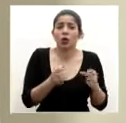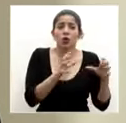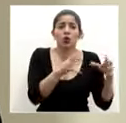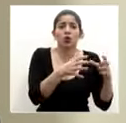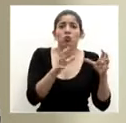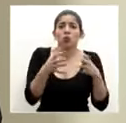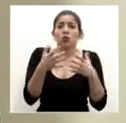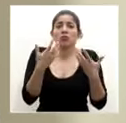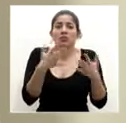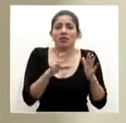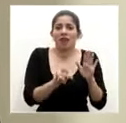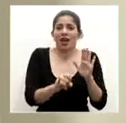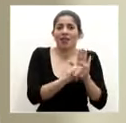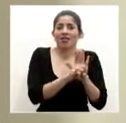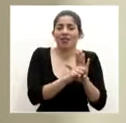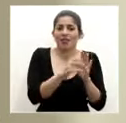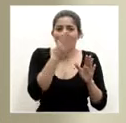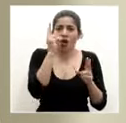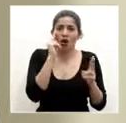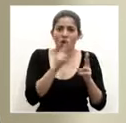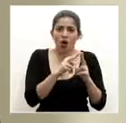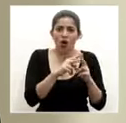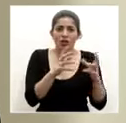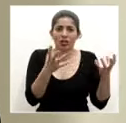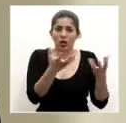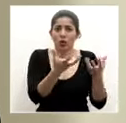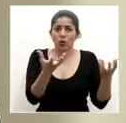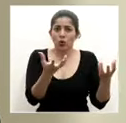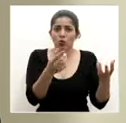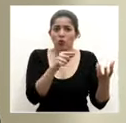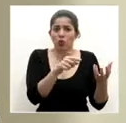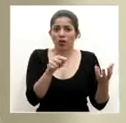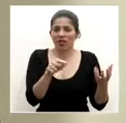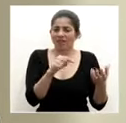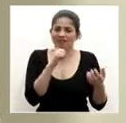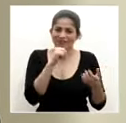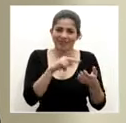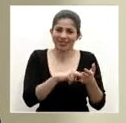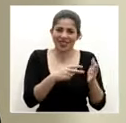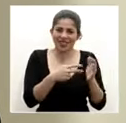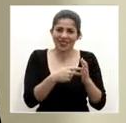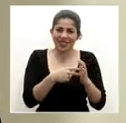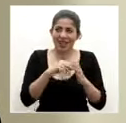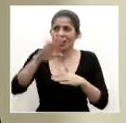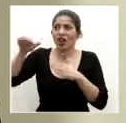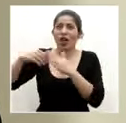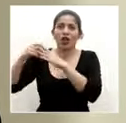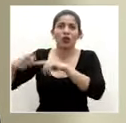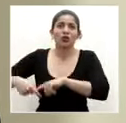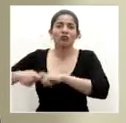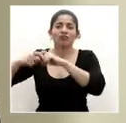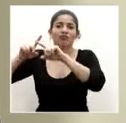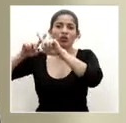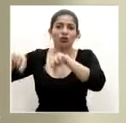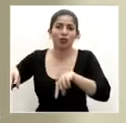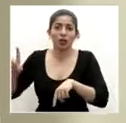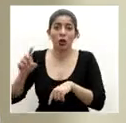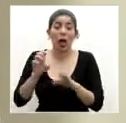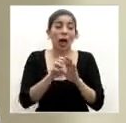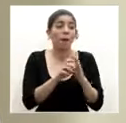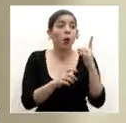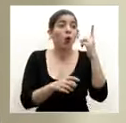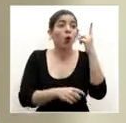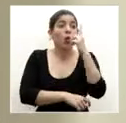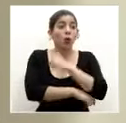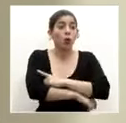bien identificados en zonas muy específicas, pues no significa eso que tengamos que suspender. Igual, por un solo reporte de un